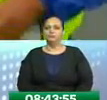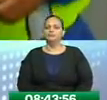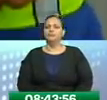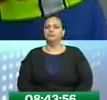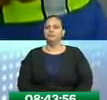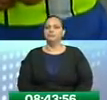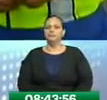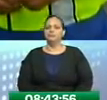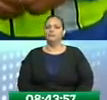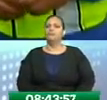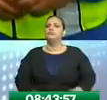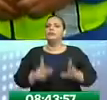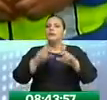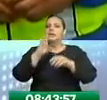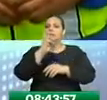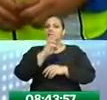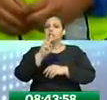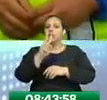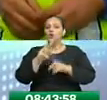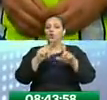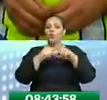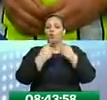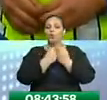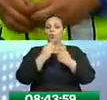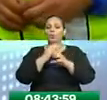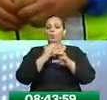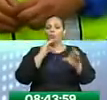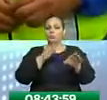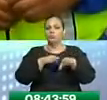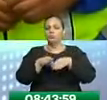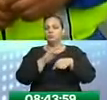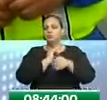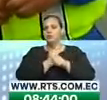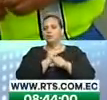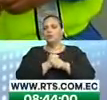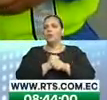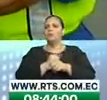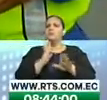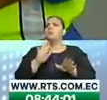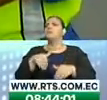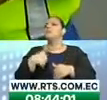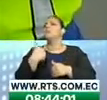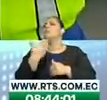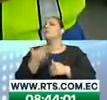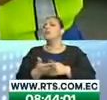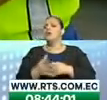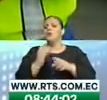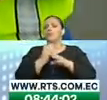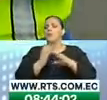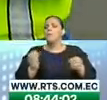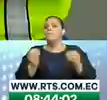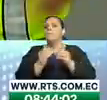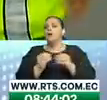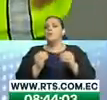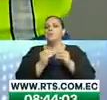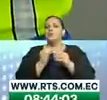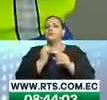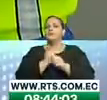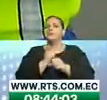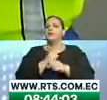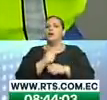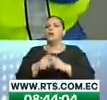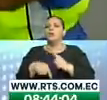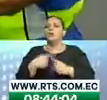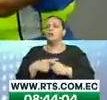a seguir ampliando las demás para ocupar ya toda la ciudad como debe ser? Bueno, la Dirección de Transporte está realizando